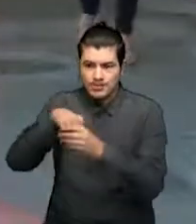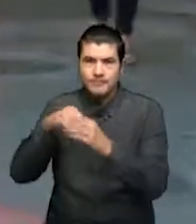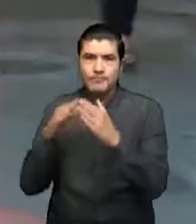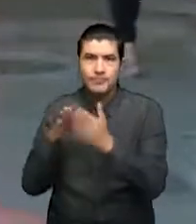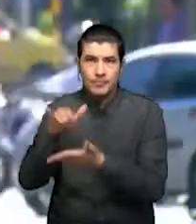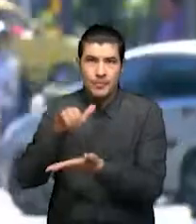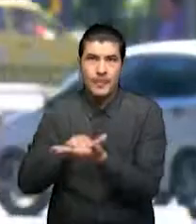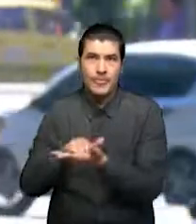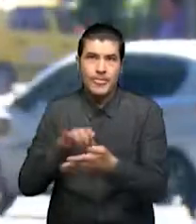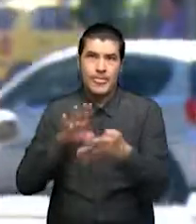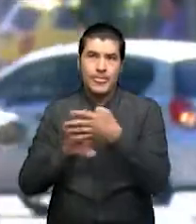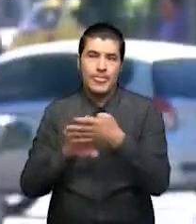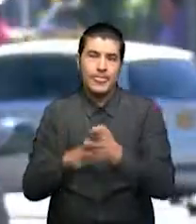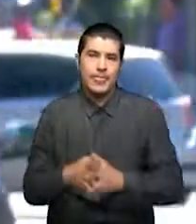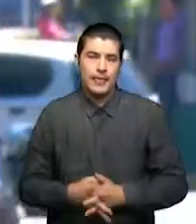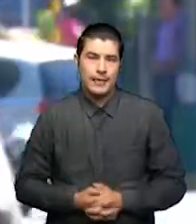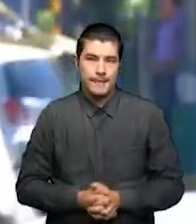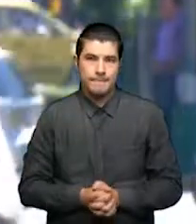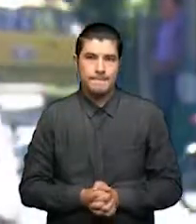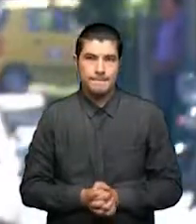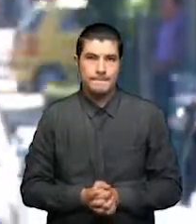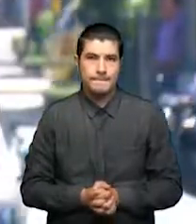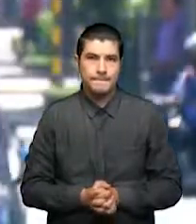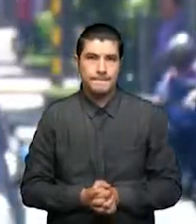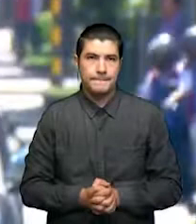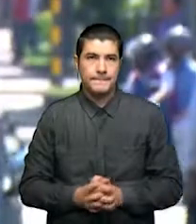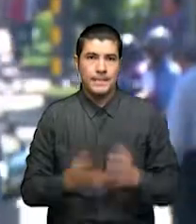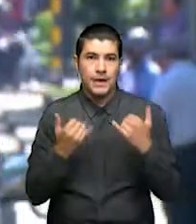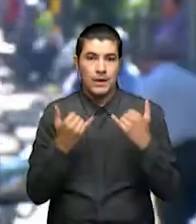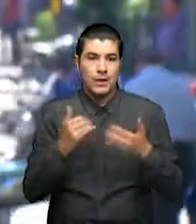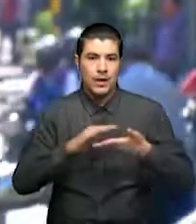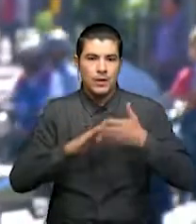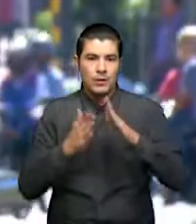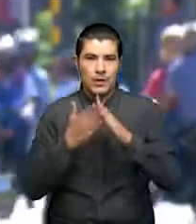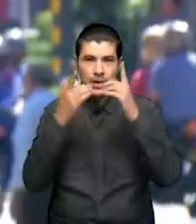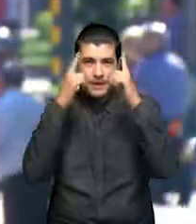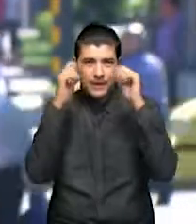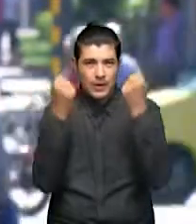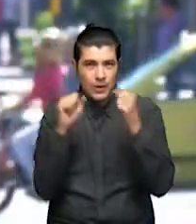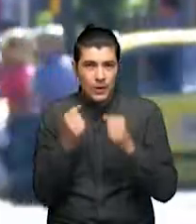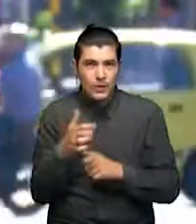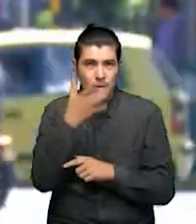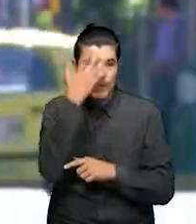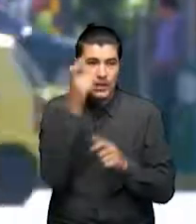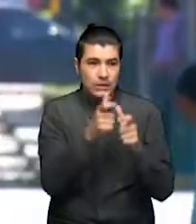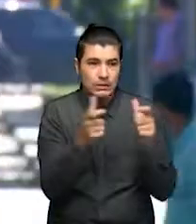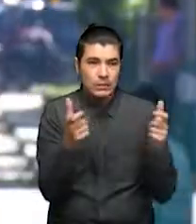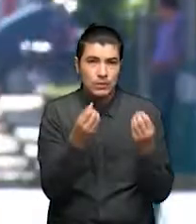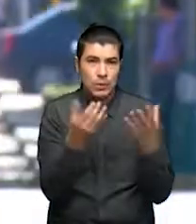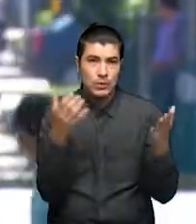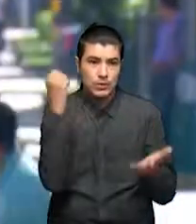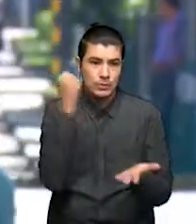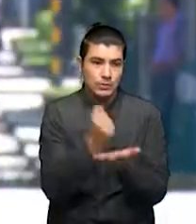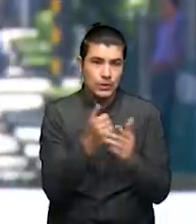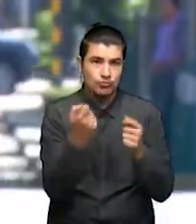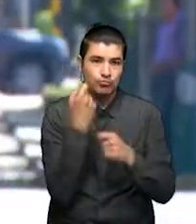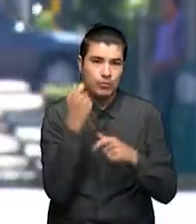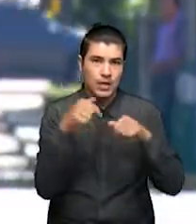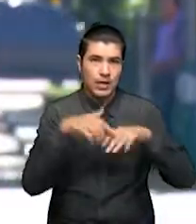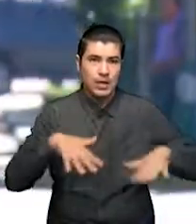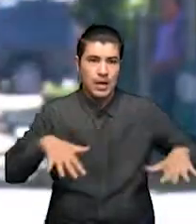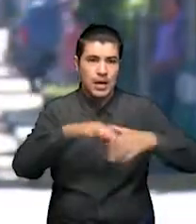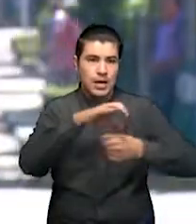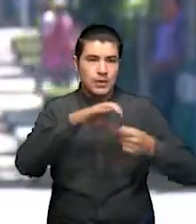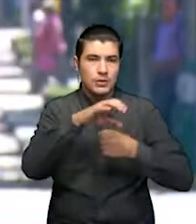carcelaria muy bien pues aunque la comunidad manifiesta preocupación por los homicidios ocurridos en los últimos días en el área